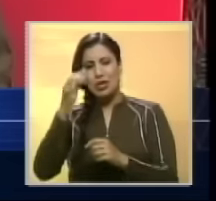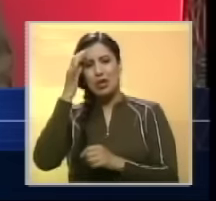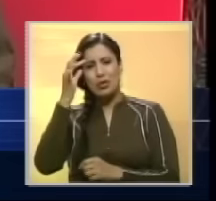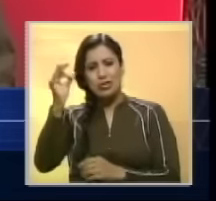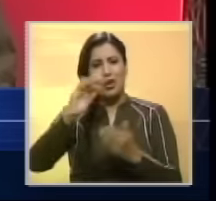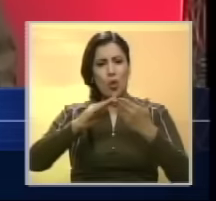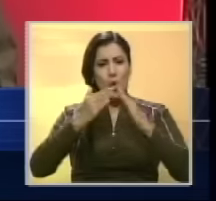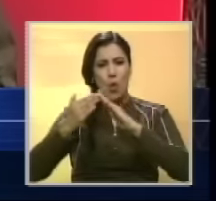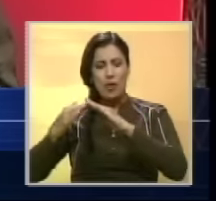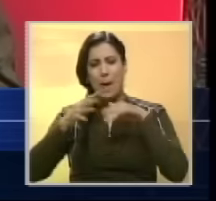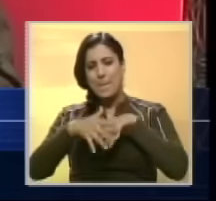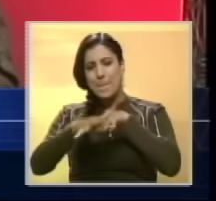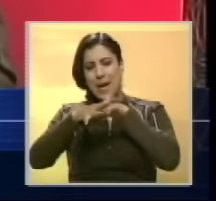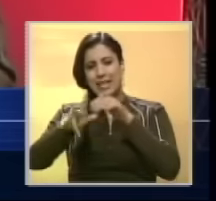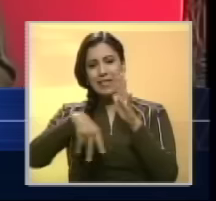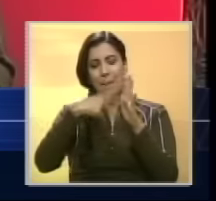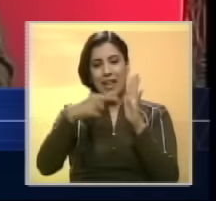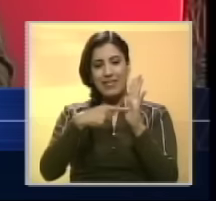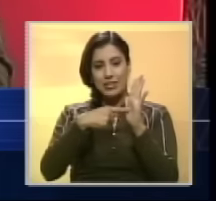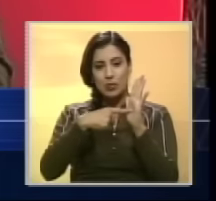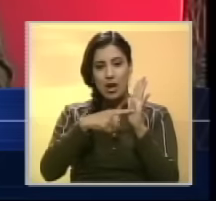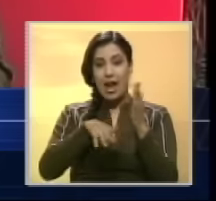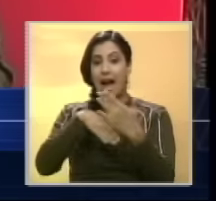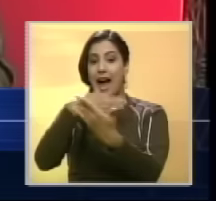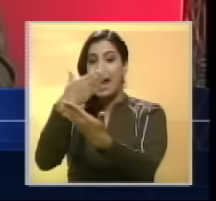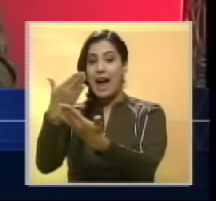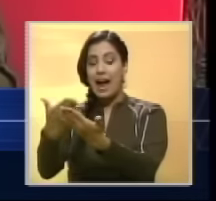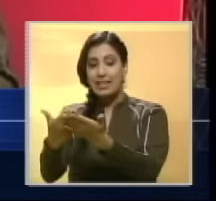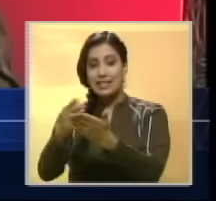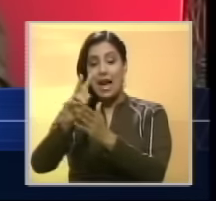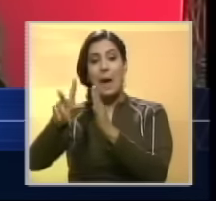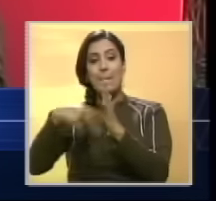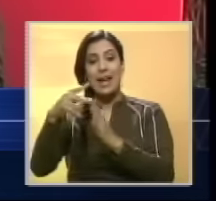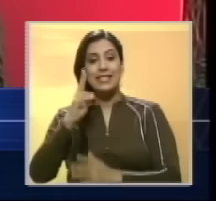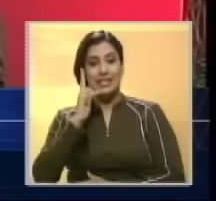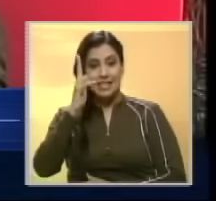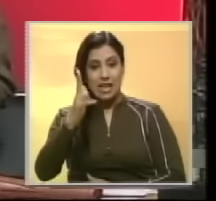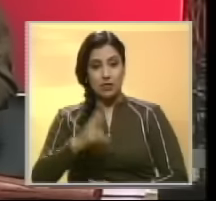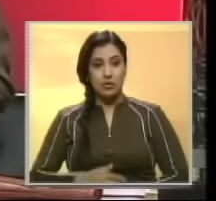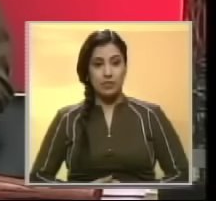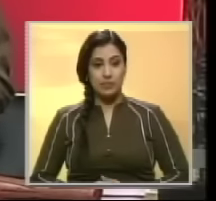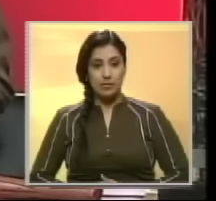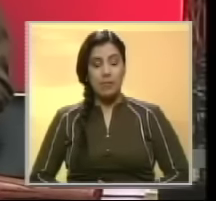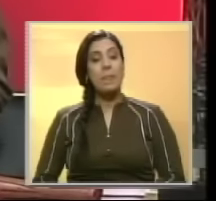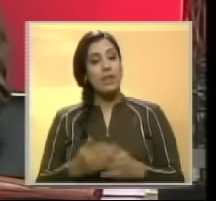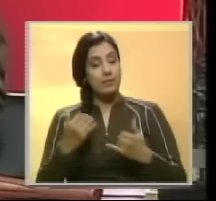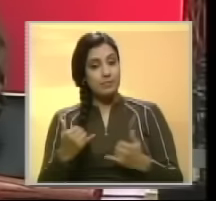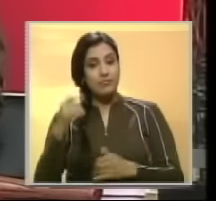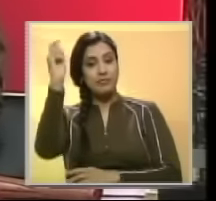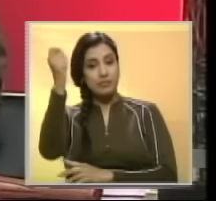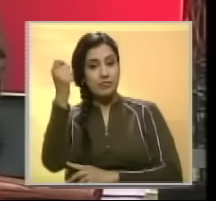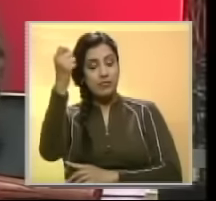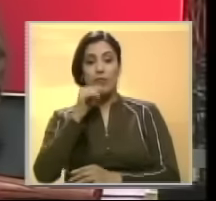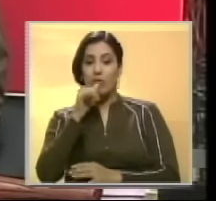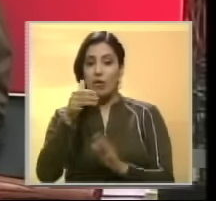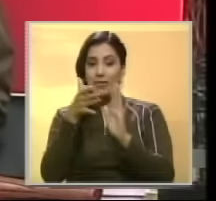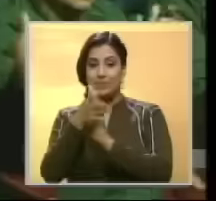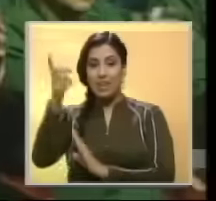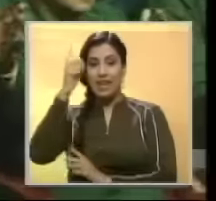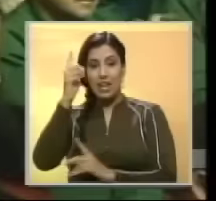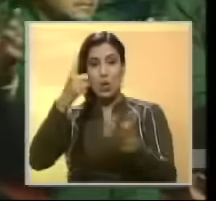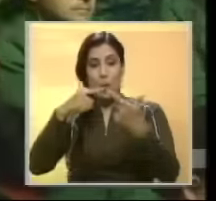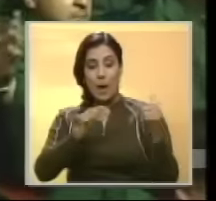comunales una gran marcha desde Plaza Venezuela hasta la plaza Diego Ibarra é también diputado acotó que Durante este